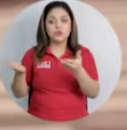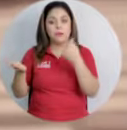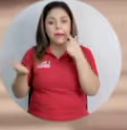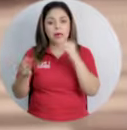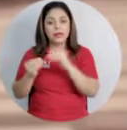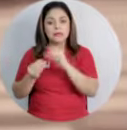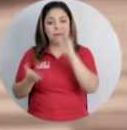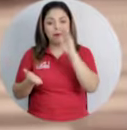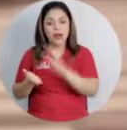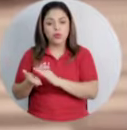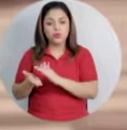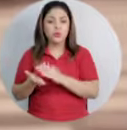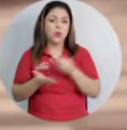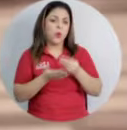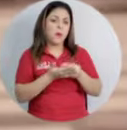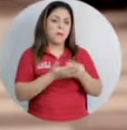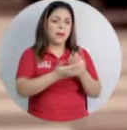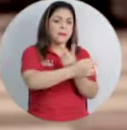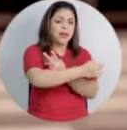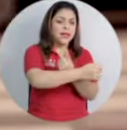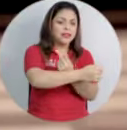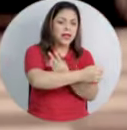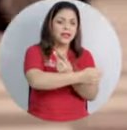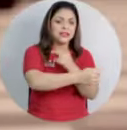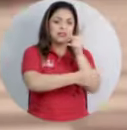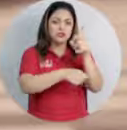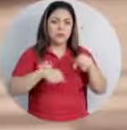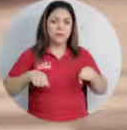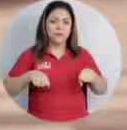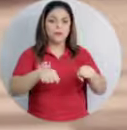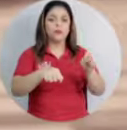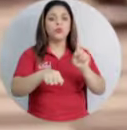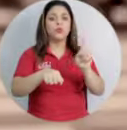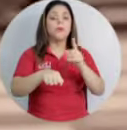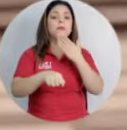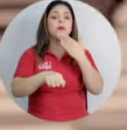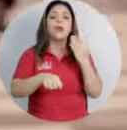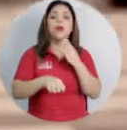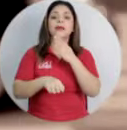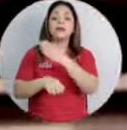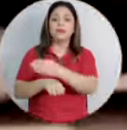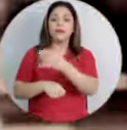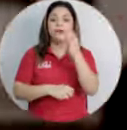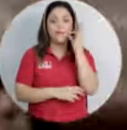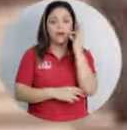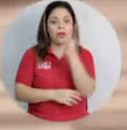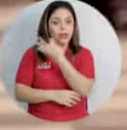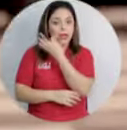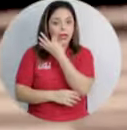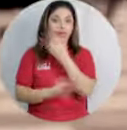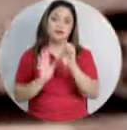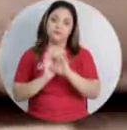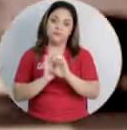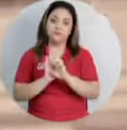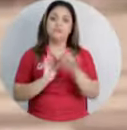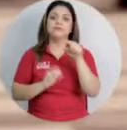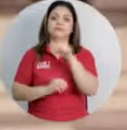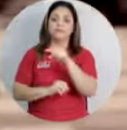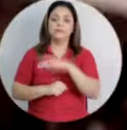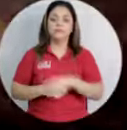baratos y en vez de comprar los vegetales en el supermercado, ir a la feria del agricultor, por ejemplo, o si